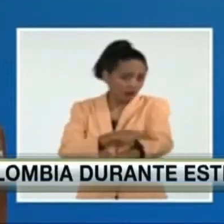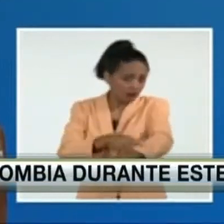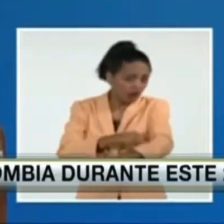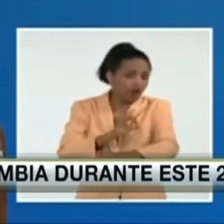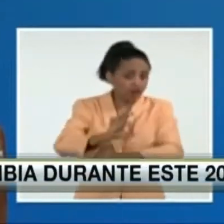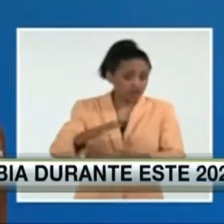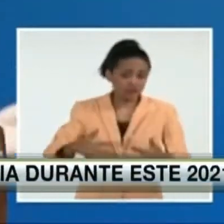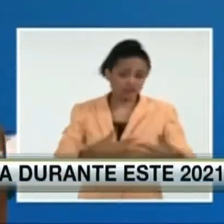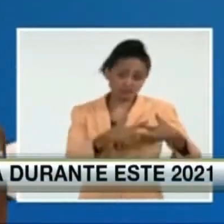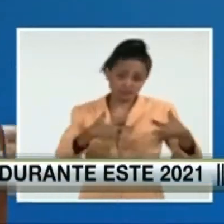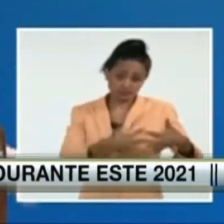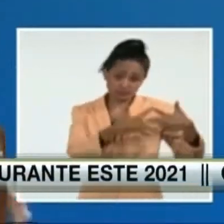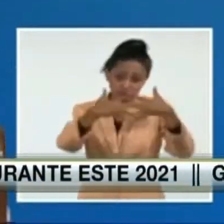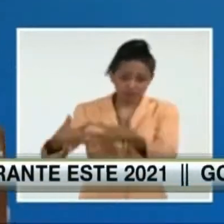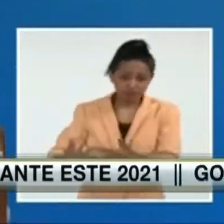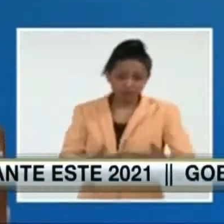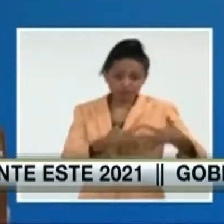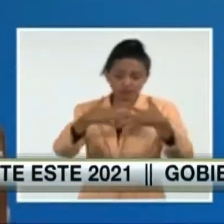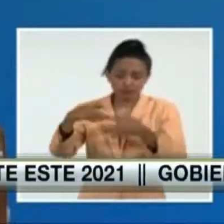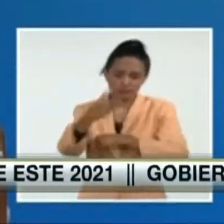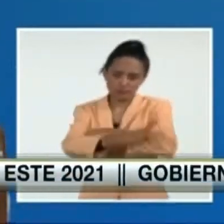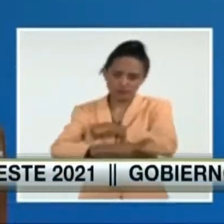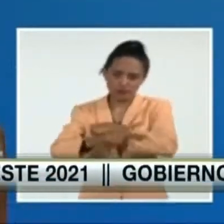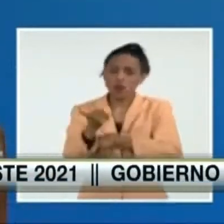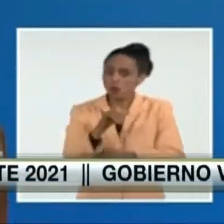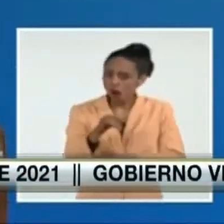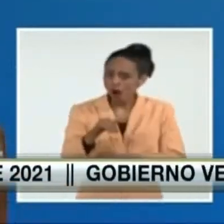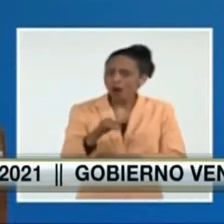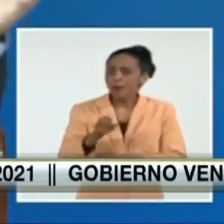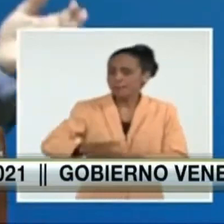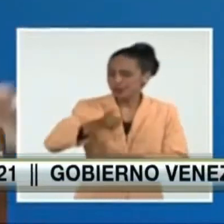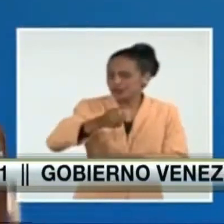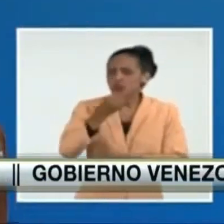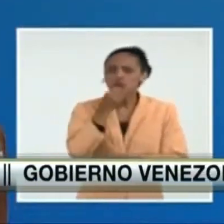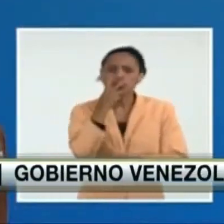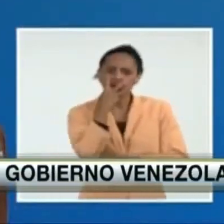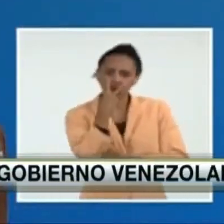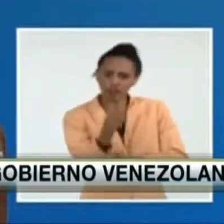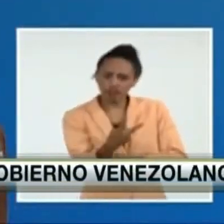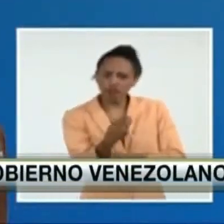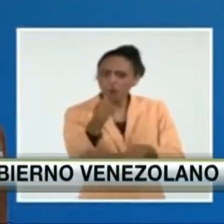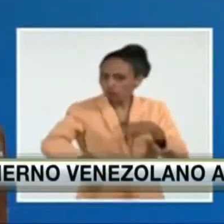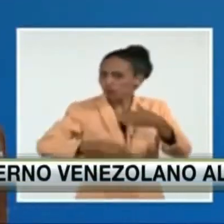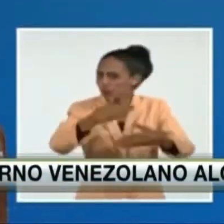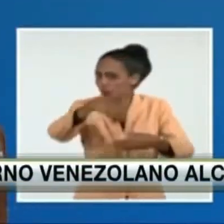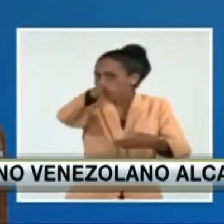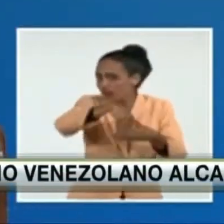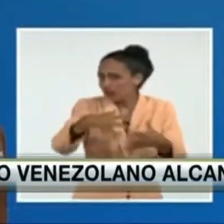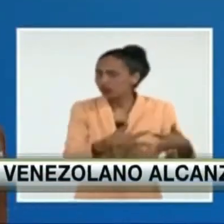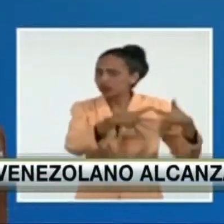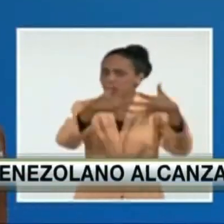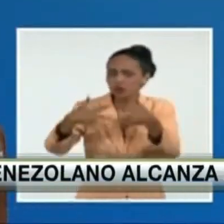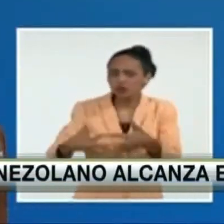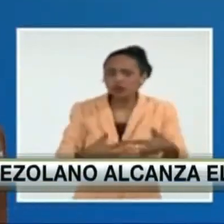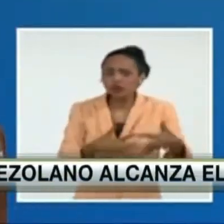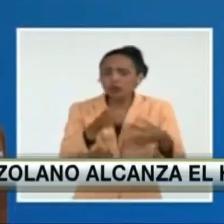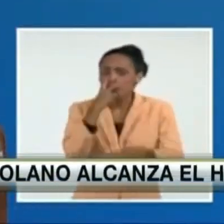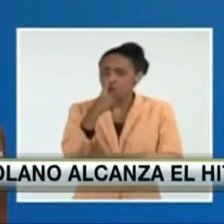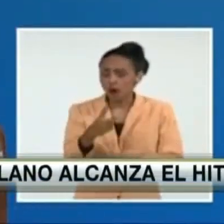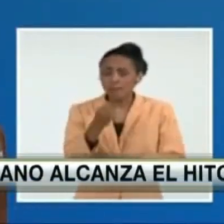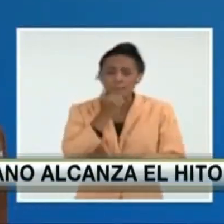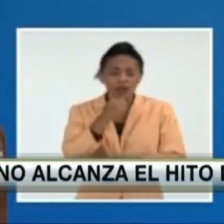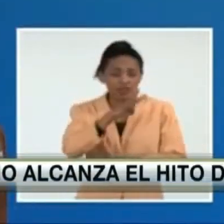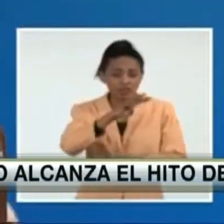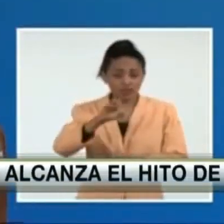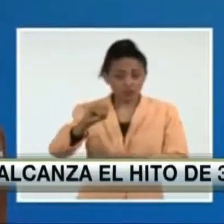afrodescendientes. Podría ocuparse también de la situación de sus más de 400 colegas, más de 400